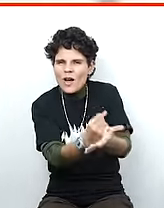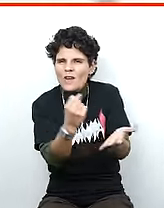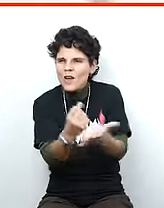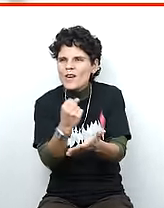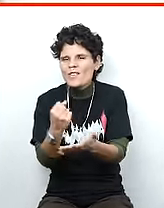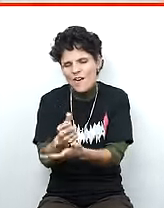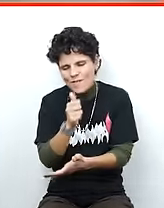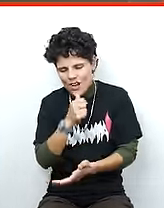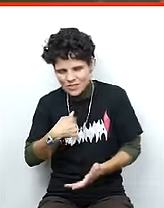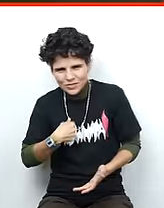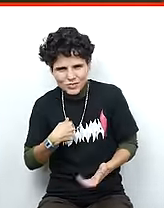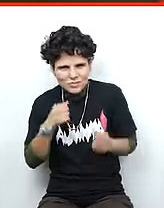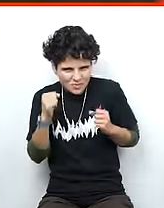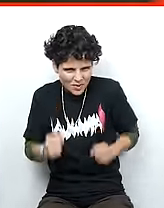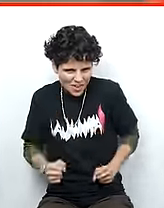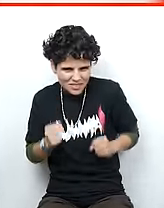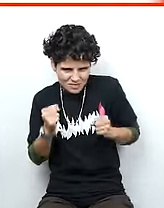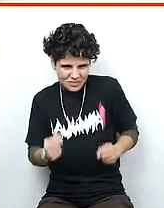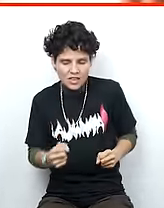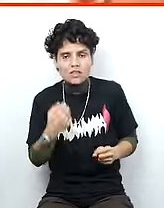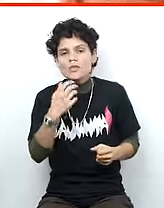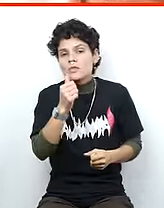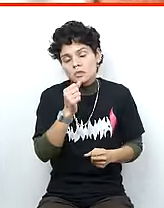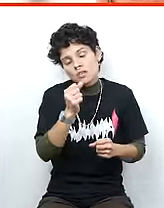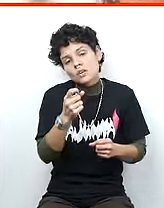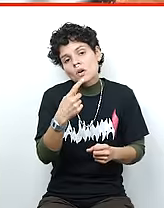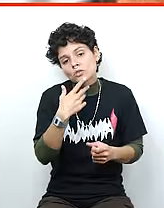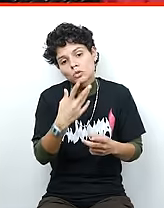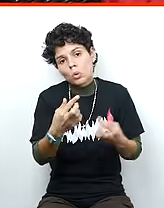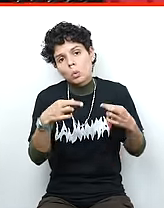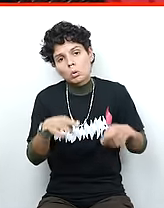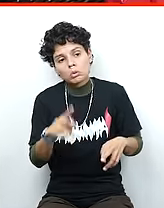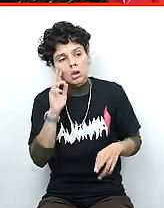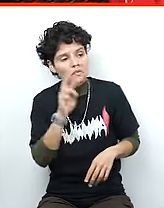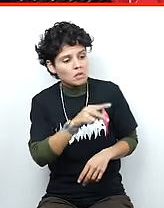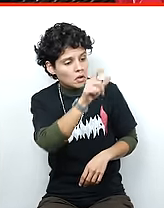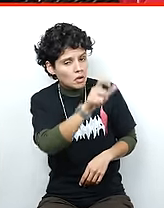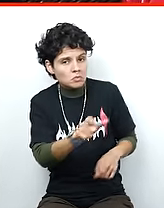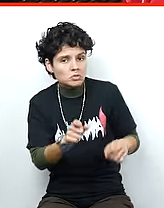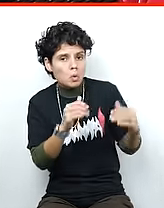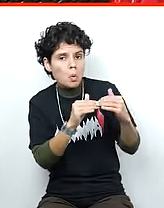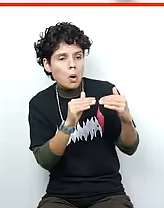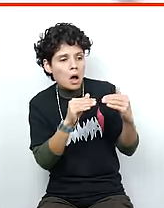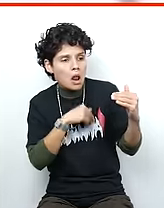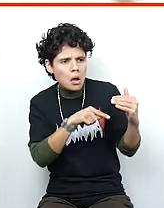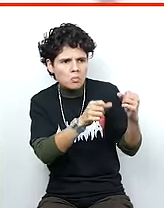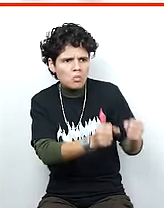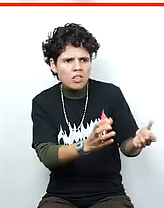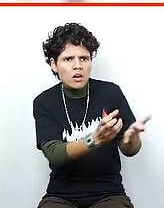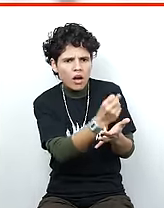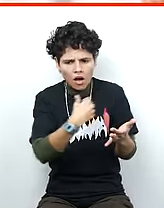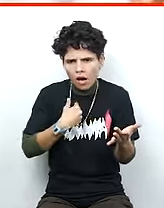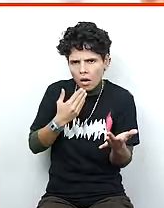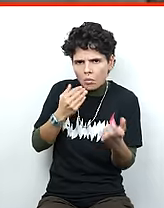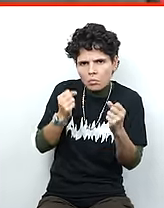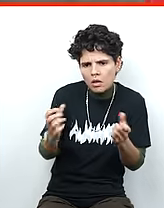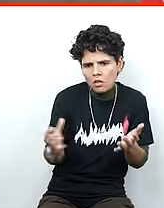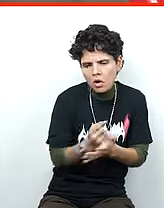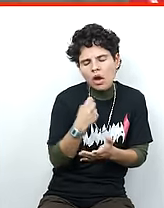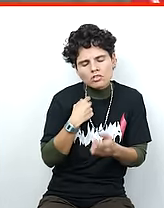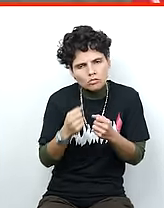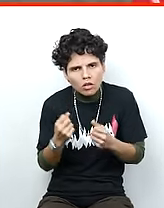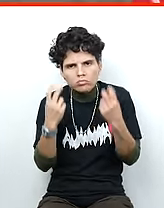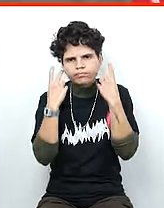le falta al humano como para atreverse a hacer las cosas, así como ver a alguien más que lo está haciendo, para uno decir, ya, ahora sí lo voy a hacerlo, ahora sí creo que puedo hacerlo. O